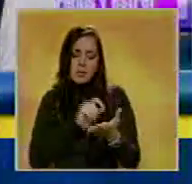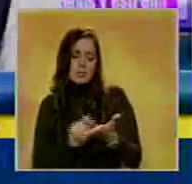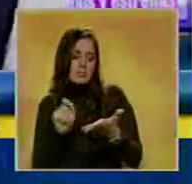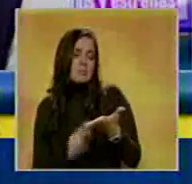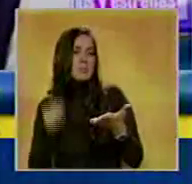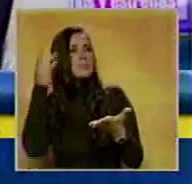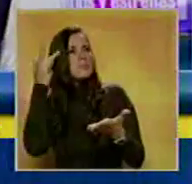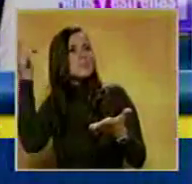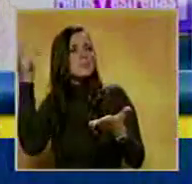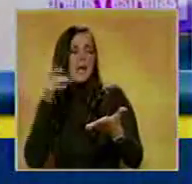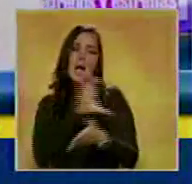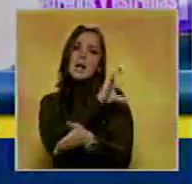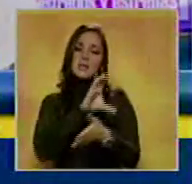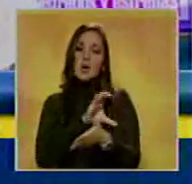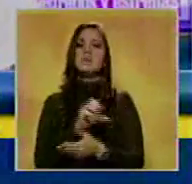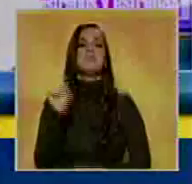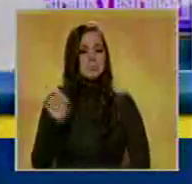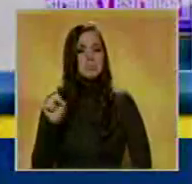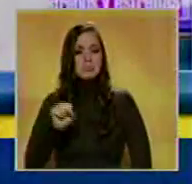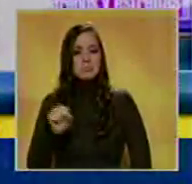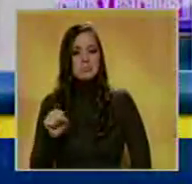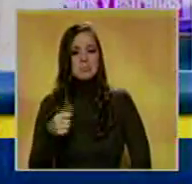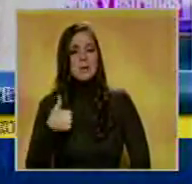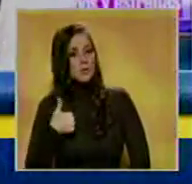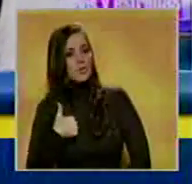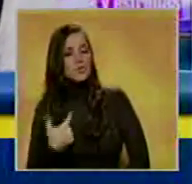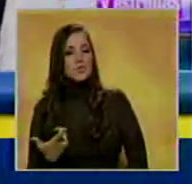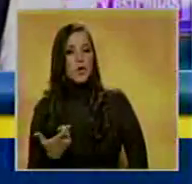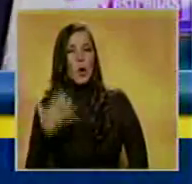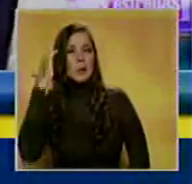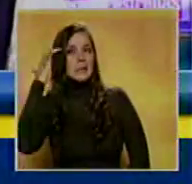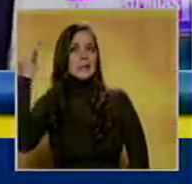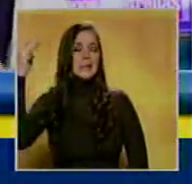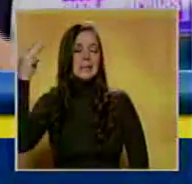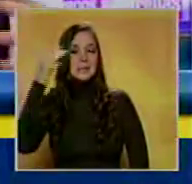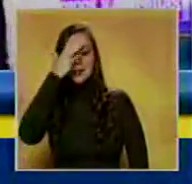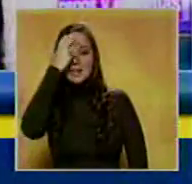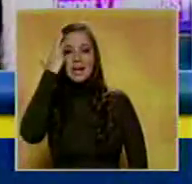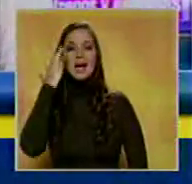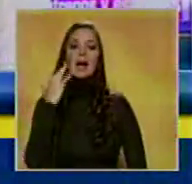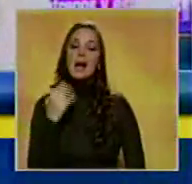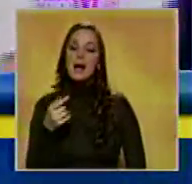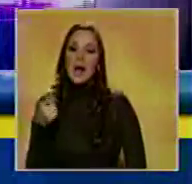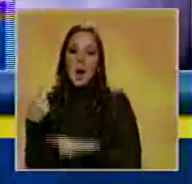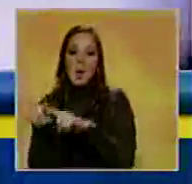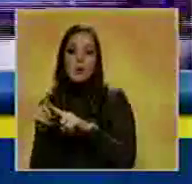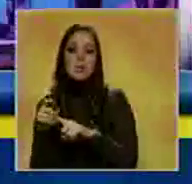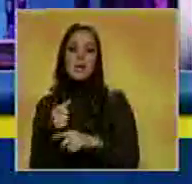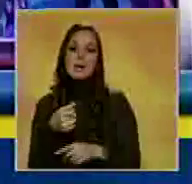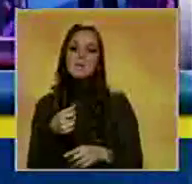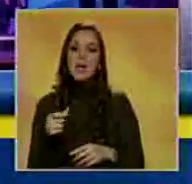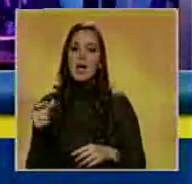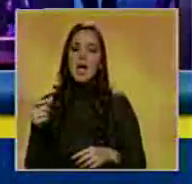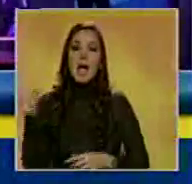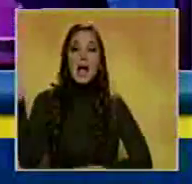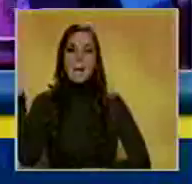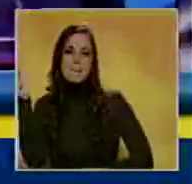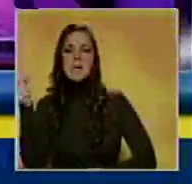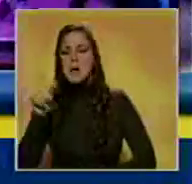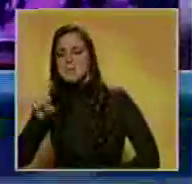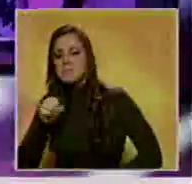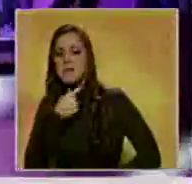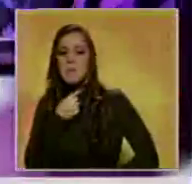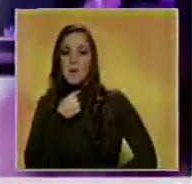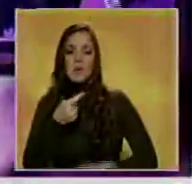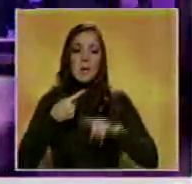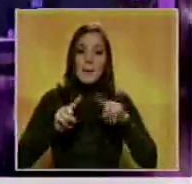Sí, sí, incluso la composición para mí es un arte pues magnífico, porque me da una sensación que no me la da ni siquiera pues bailar o cantar